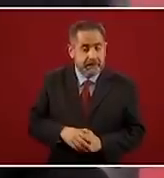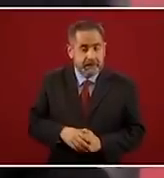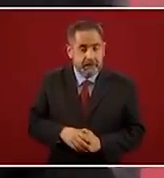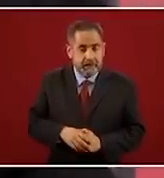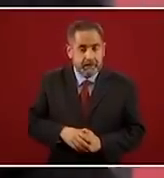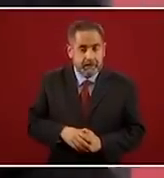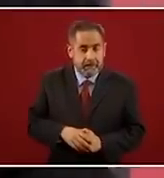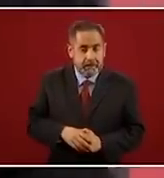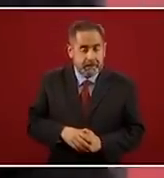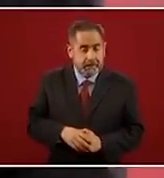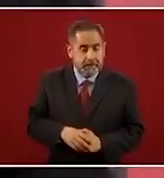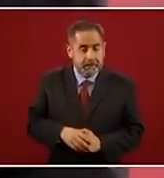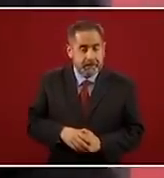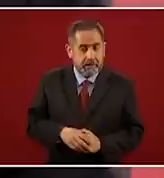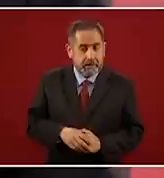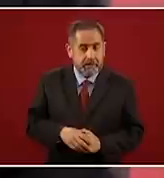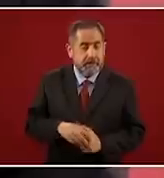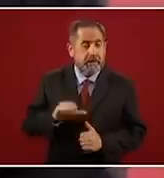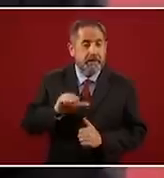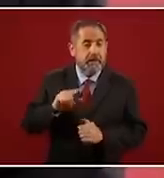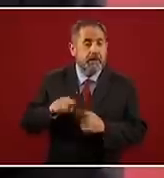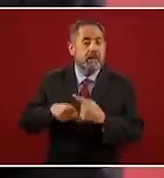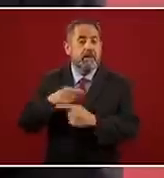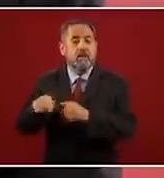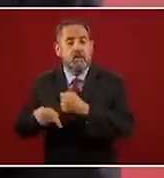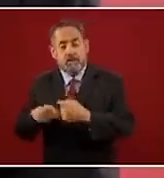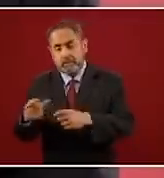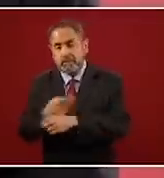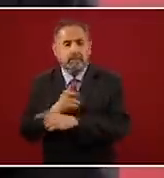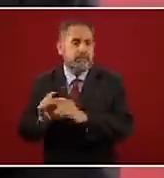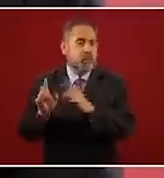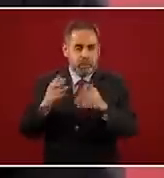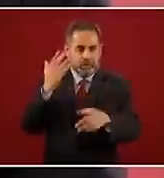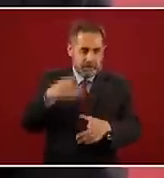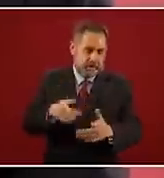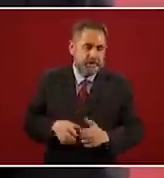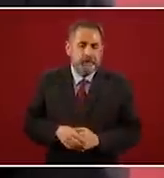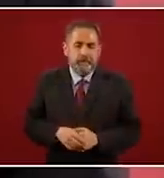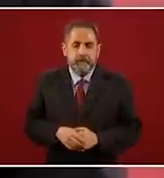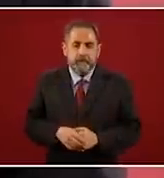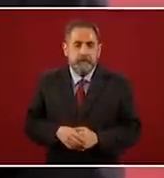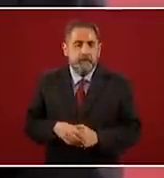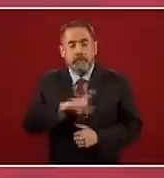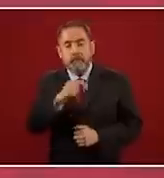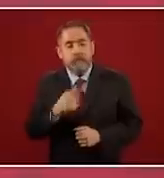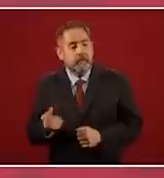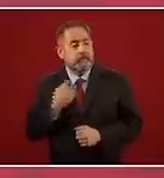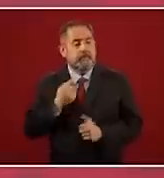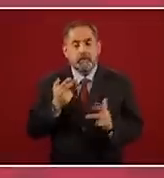Y ya miren todo lo que pasó. O sea, los asesinatos